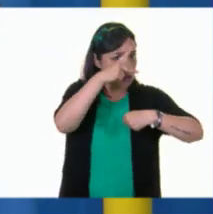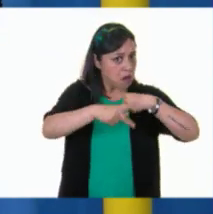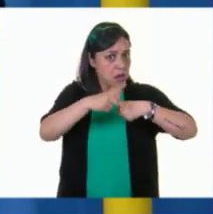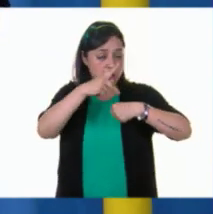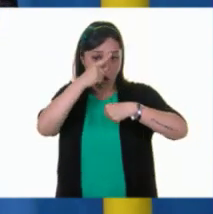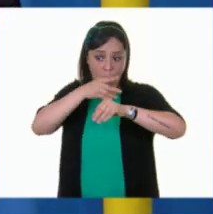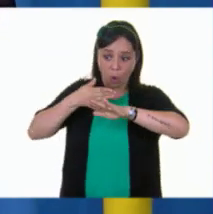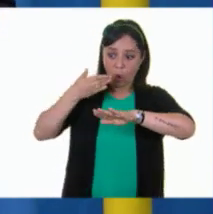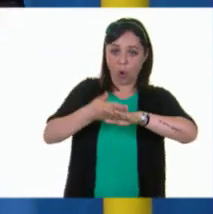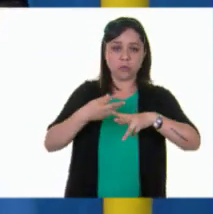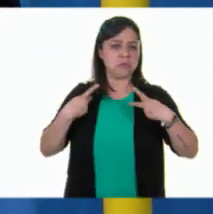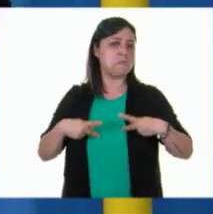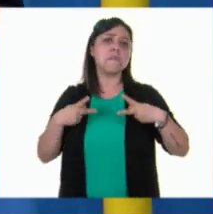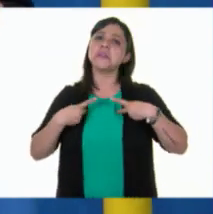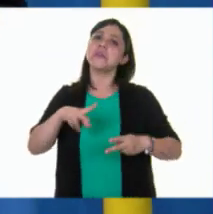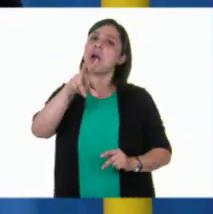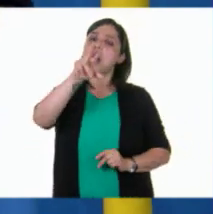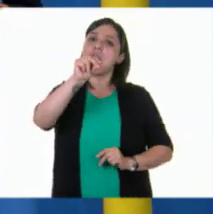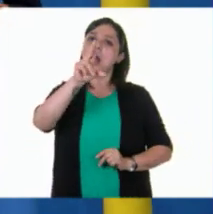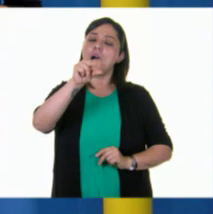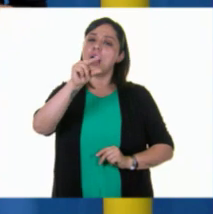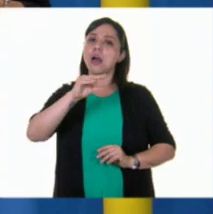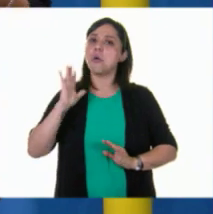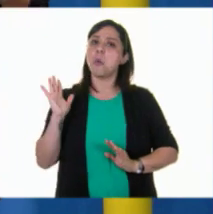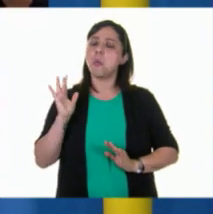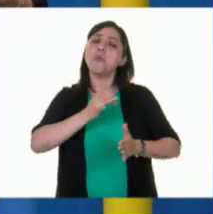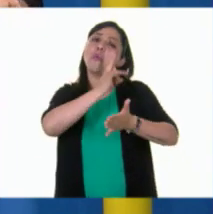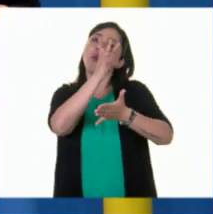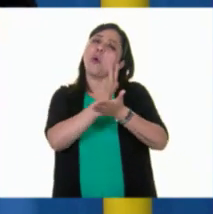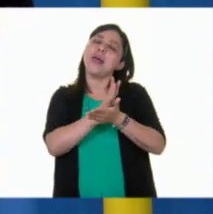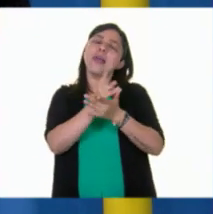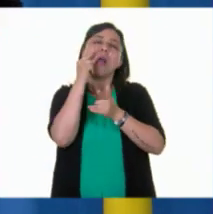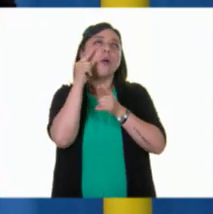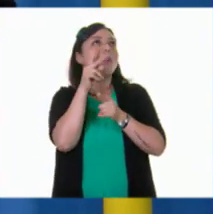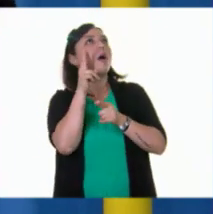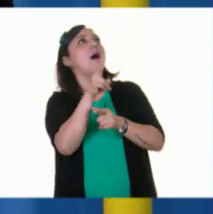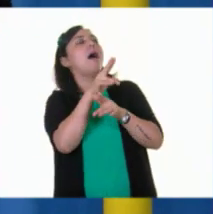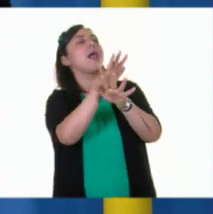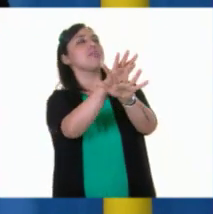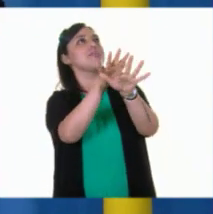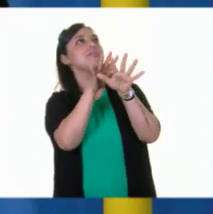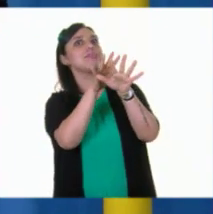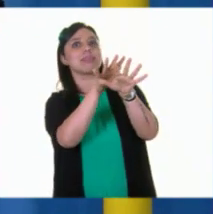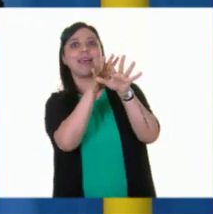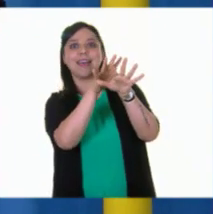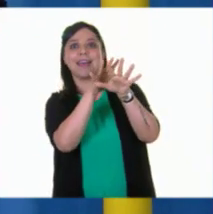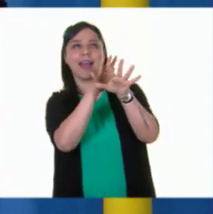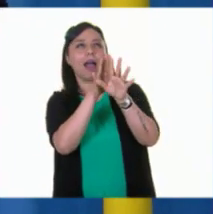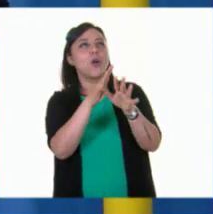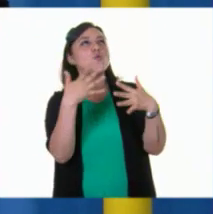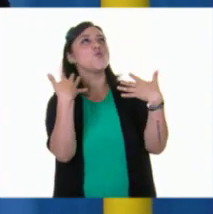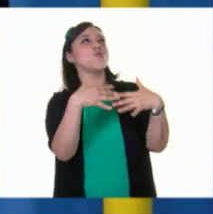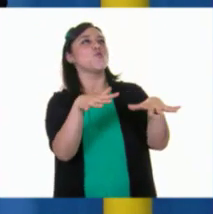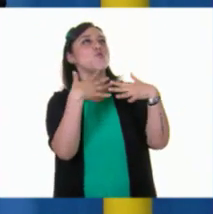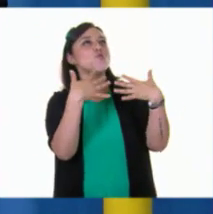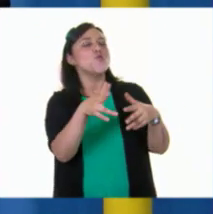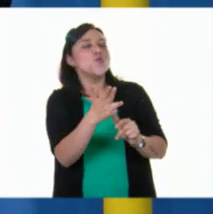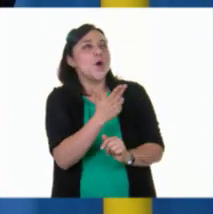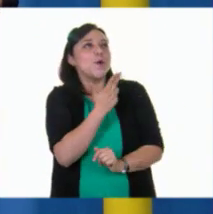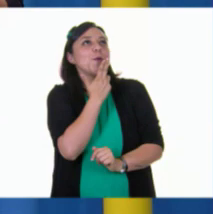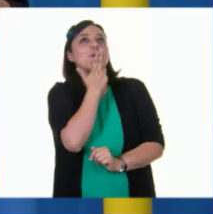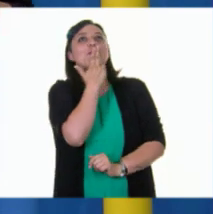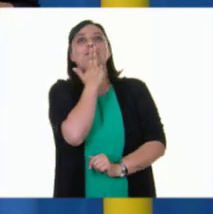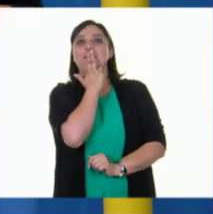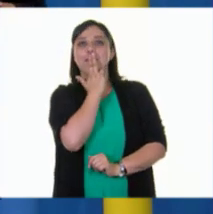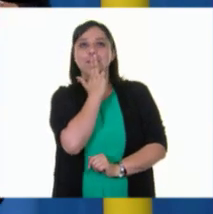la sociedad. Al contrario, son vistos como un atractivo para el ser humano y son muy apreciados porque